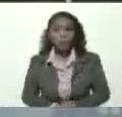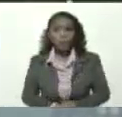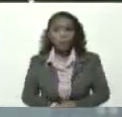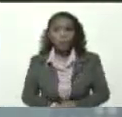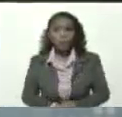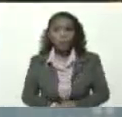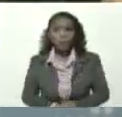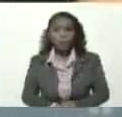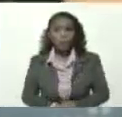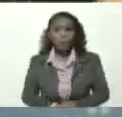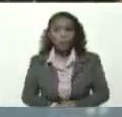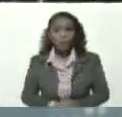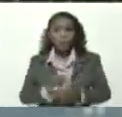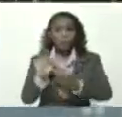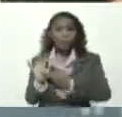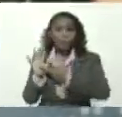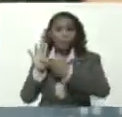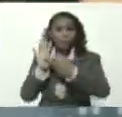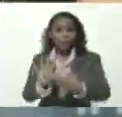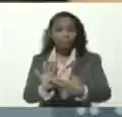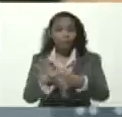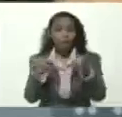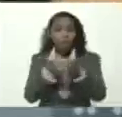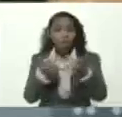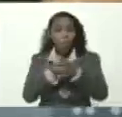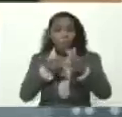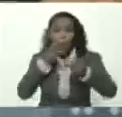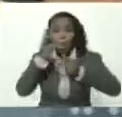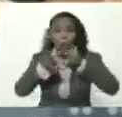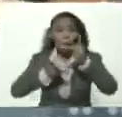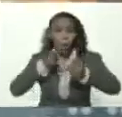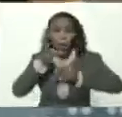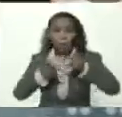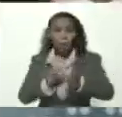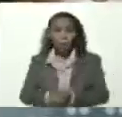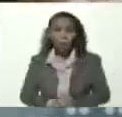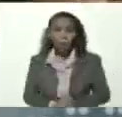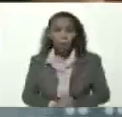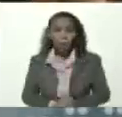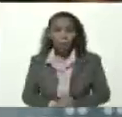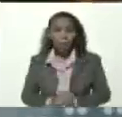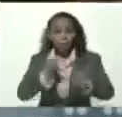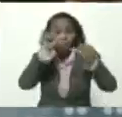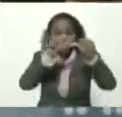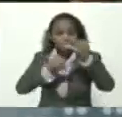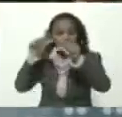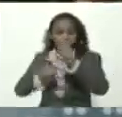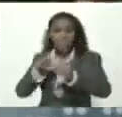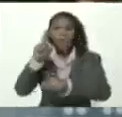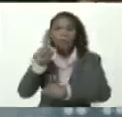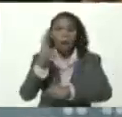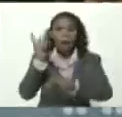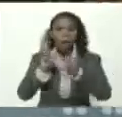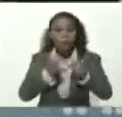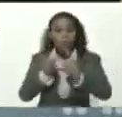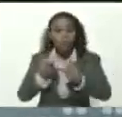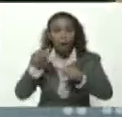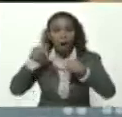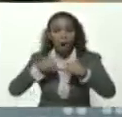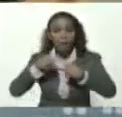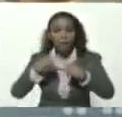y representantes de los partidos políticos, auditores, están en calidad de auditores también aquí,